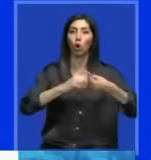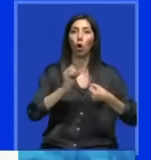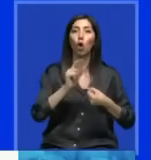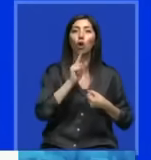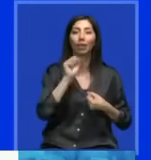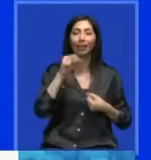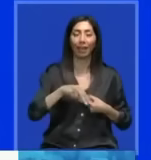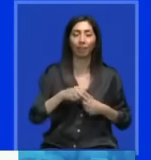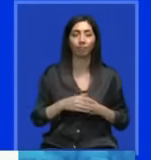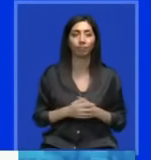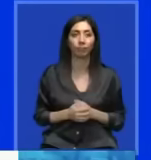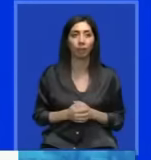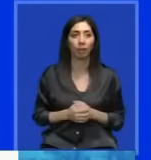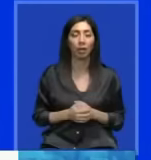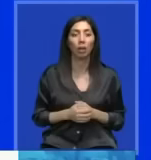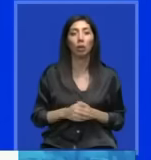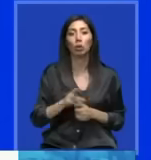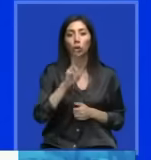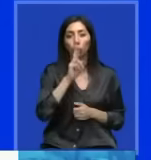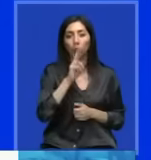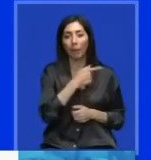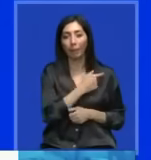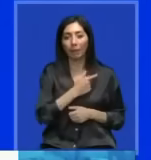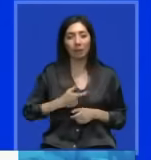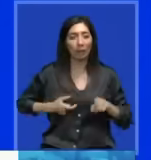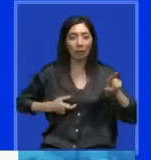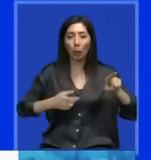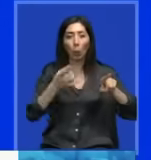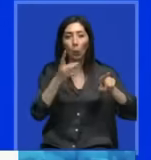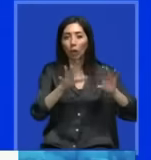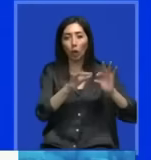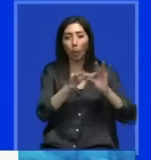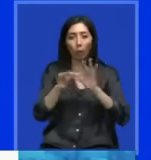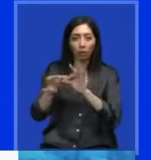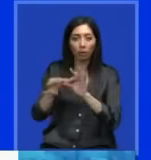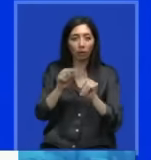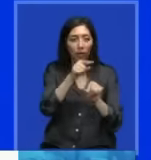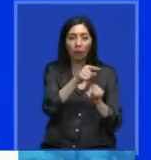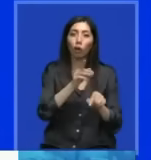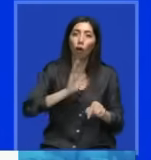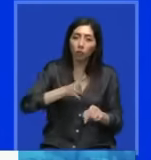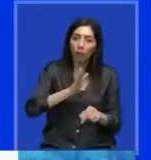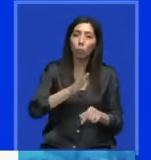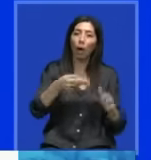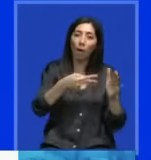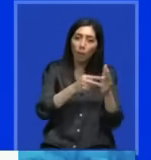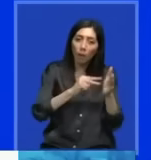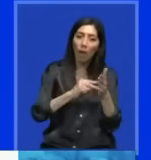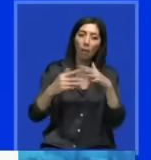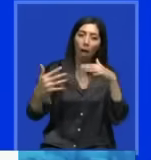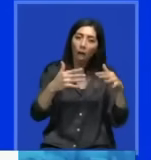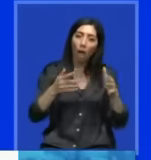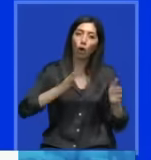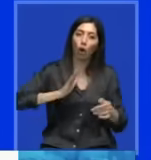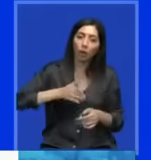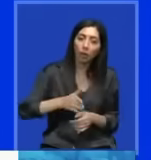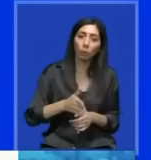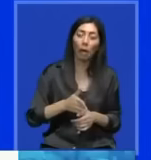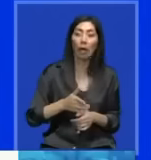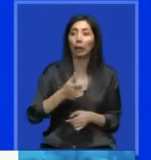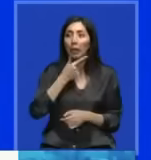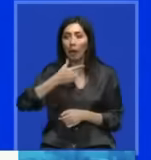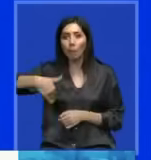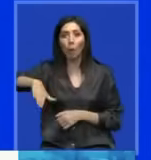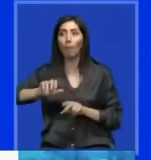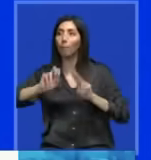Putin encarna la guerra. Todos sabemos que él es la única razón por la que persisten varios conflictos y por la que todos los intentos de restaurar la paz